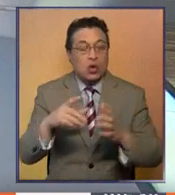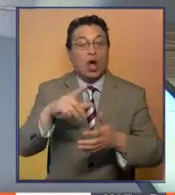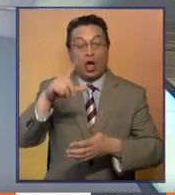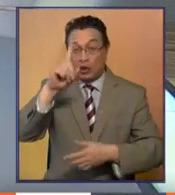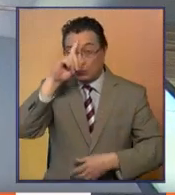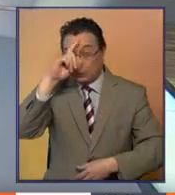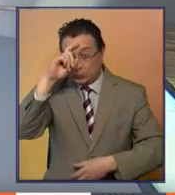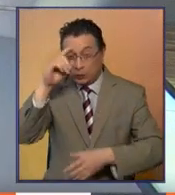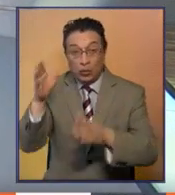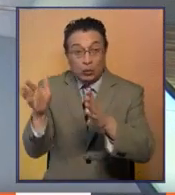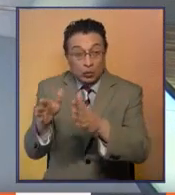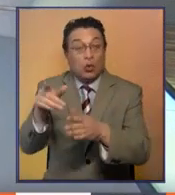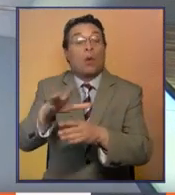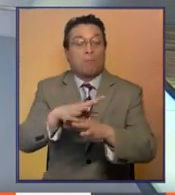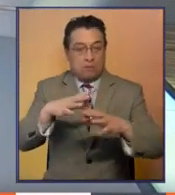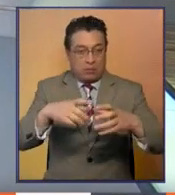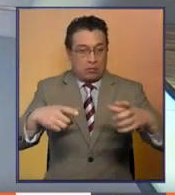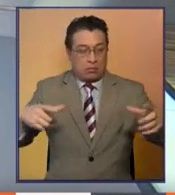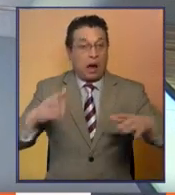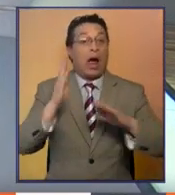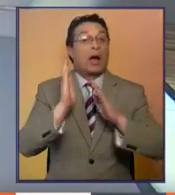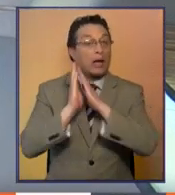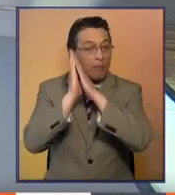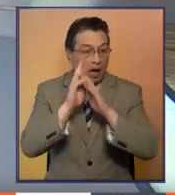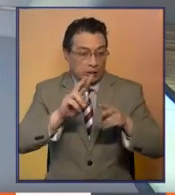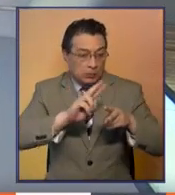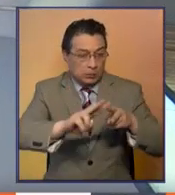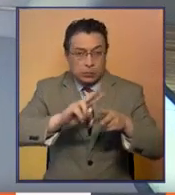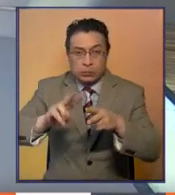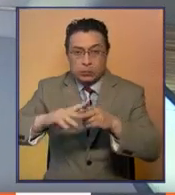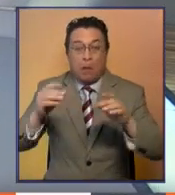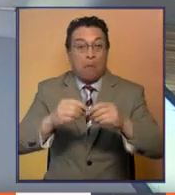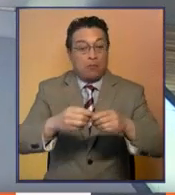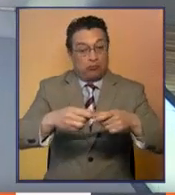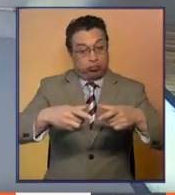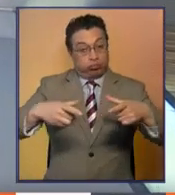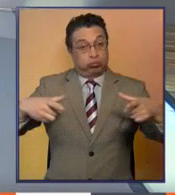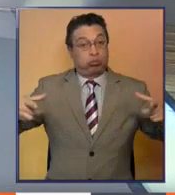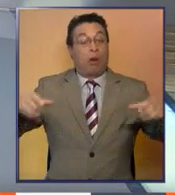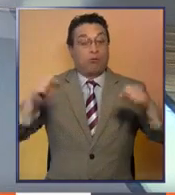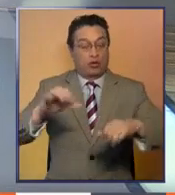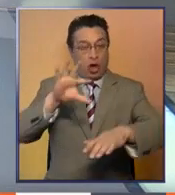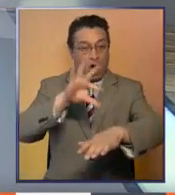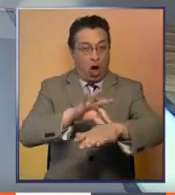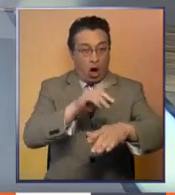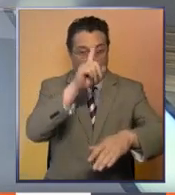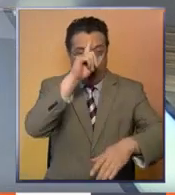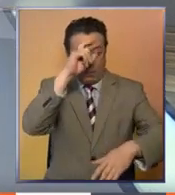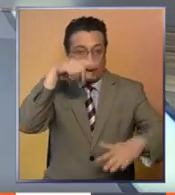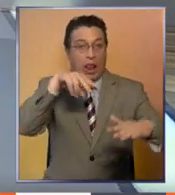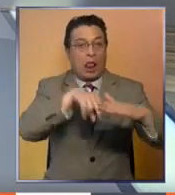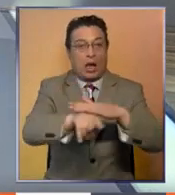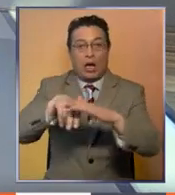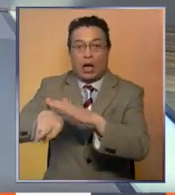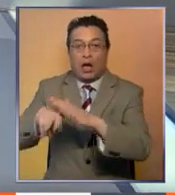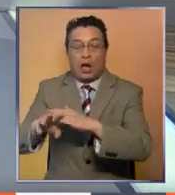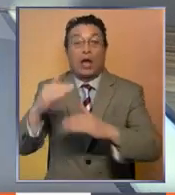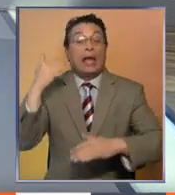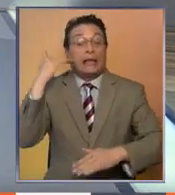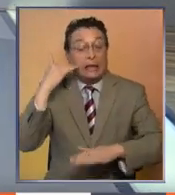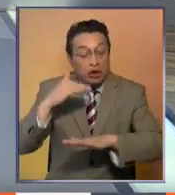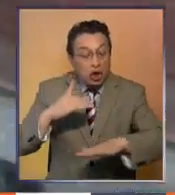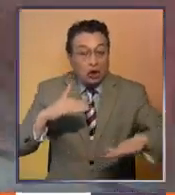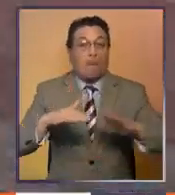redoblan los esfuerzos en personal y camas para atender el aumento de los casos y las hospitalizaciones, sobre todo de los niños más